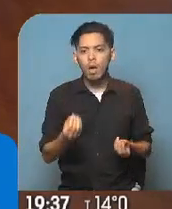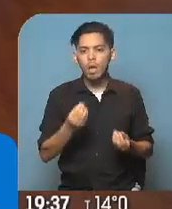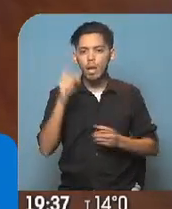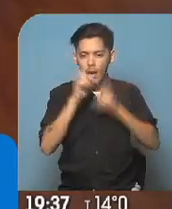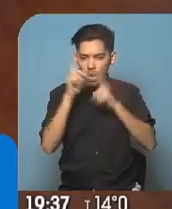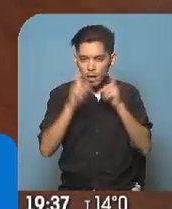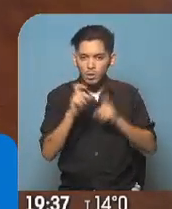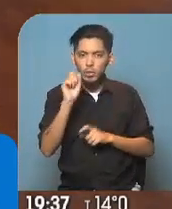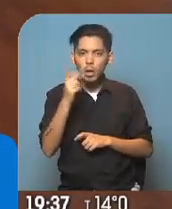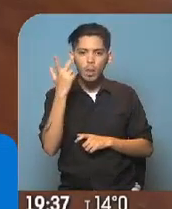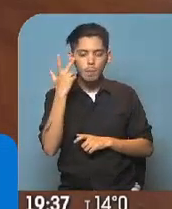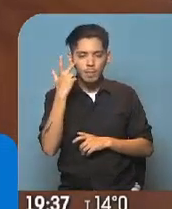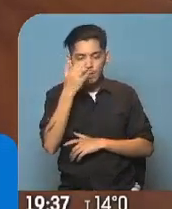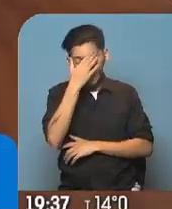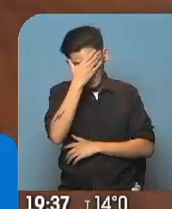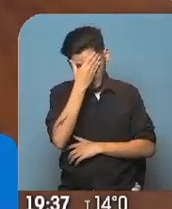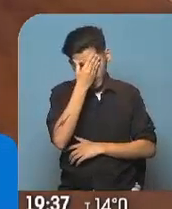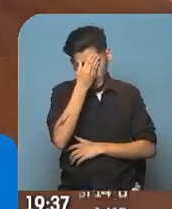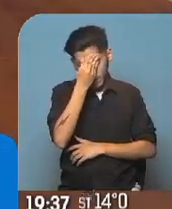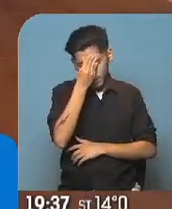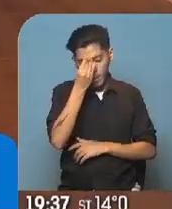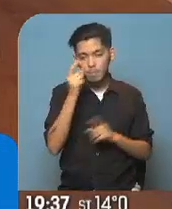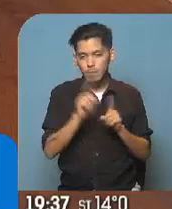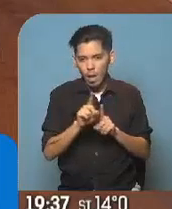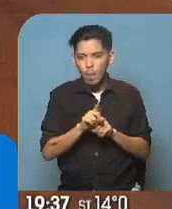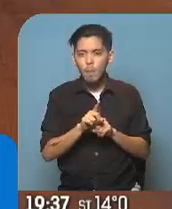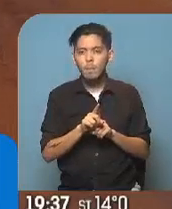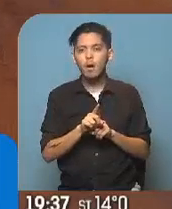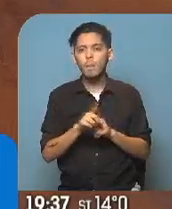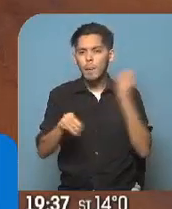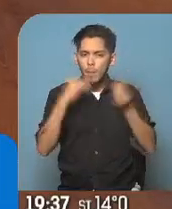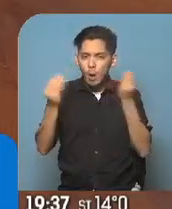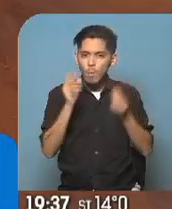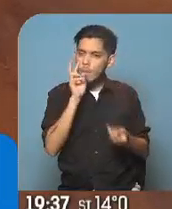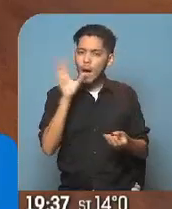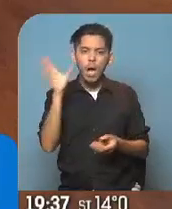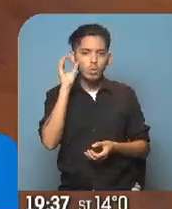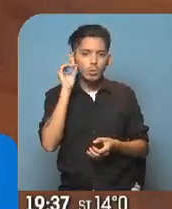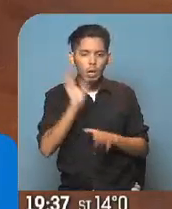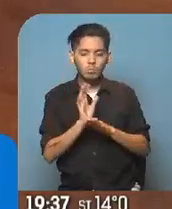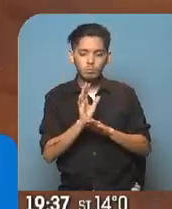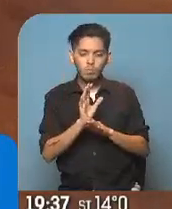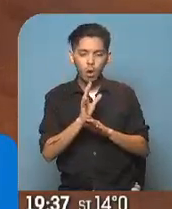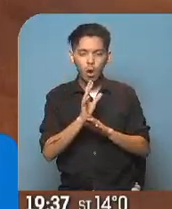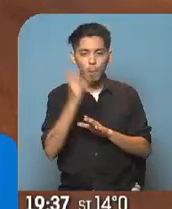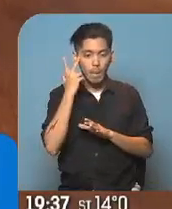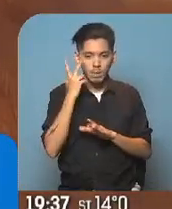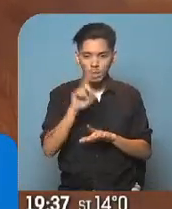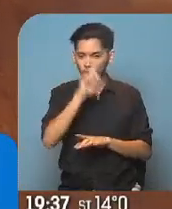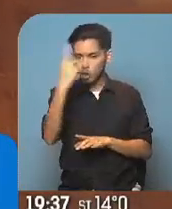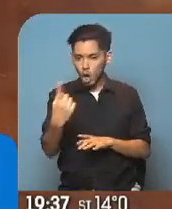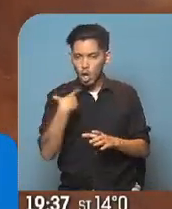de messi frotándose la frente me preocupa al escuchar que se se ha aislado en su habitación